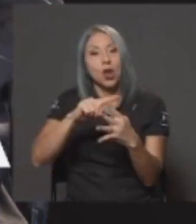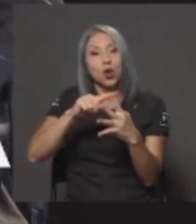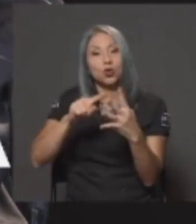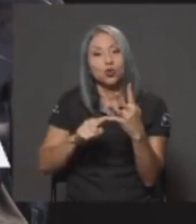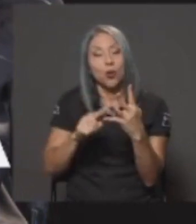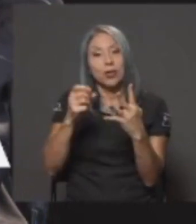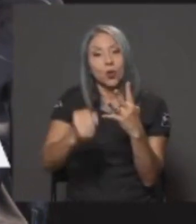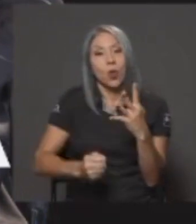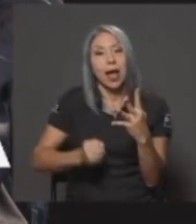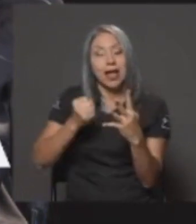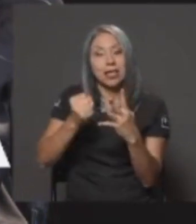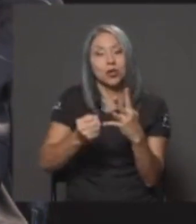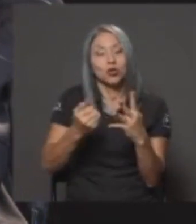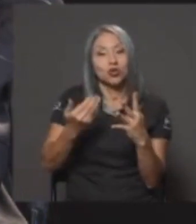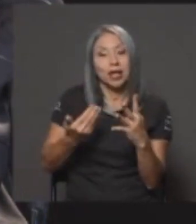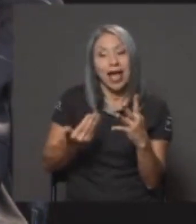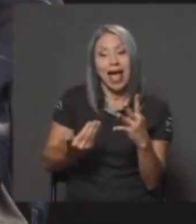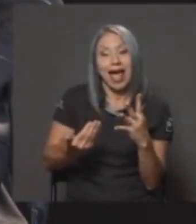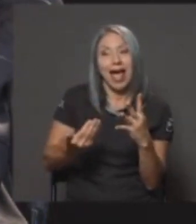4 años antes